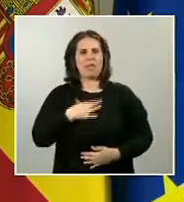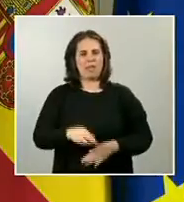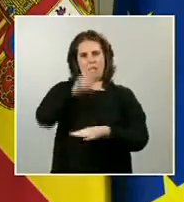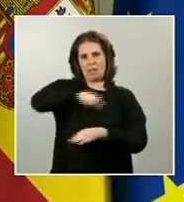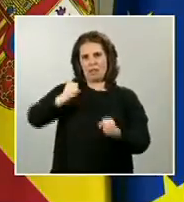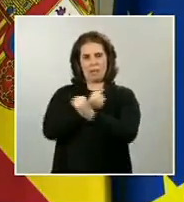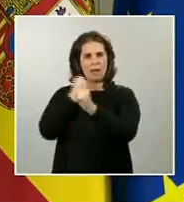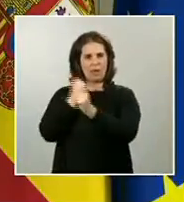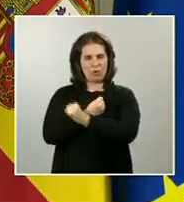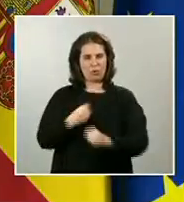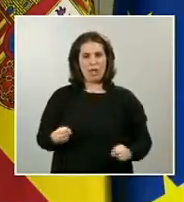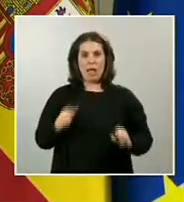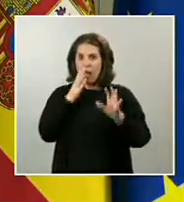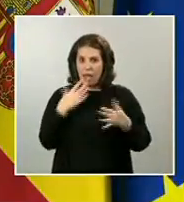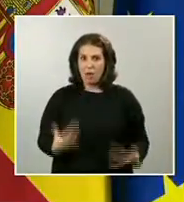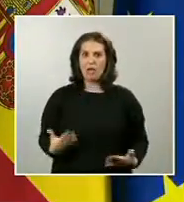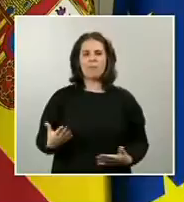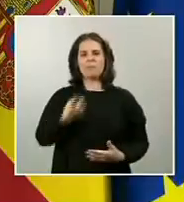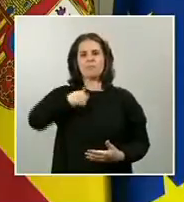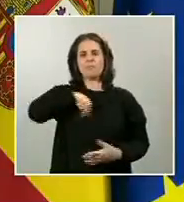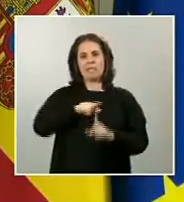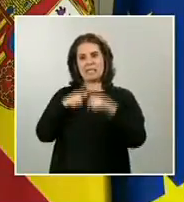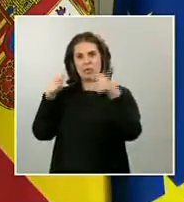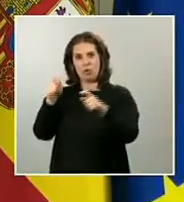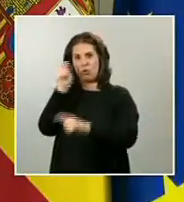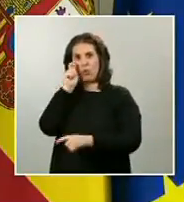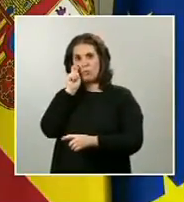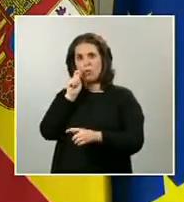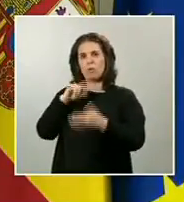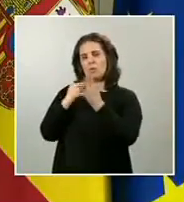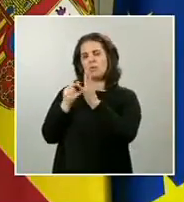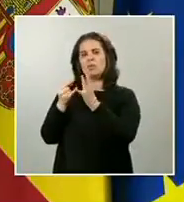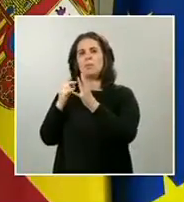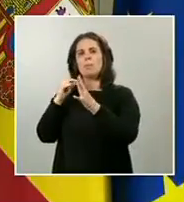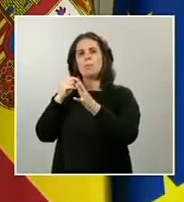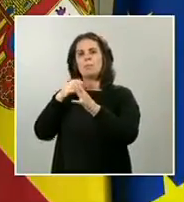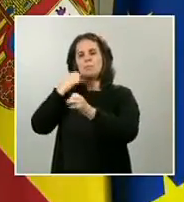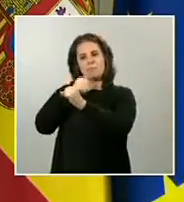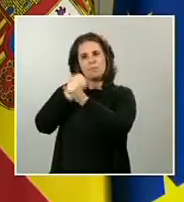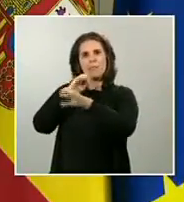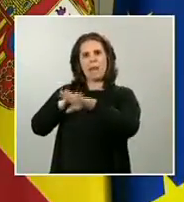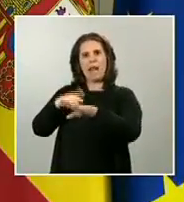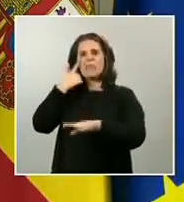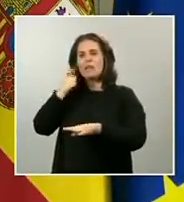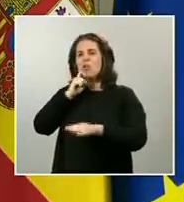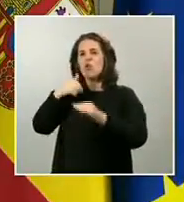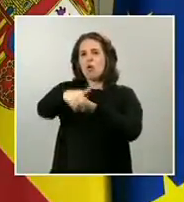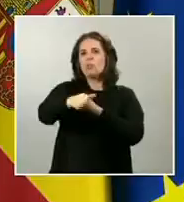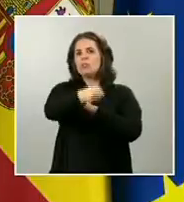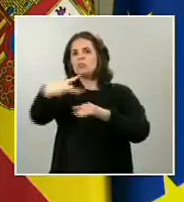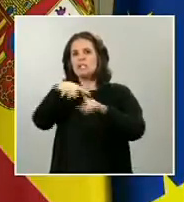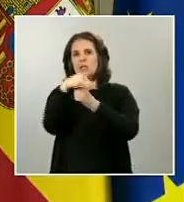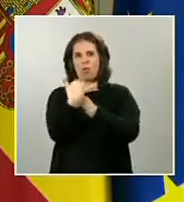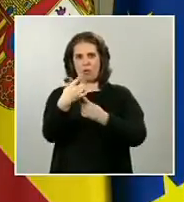En estos momentos trabajamos con el sector para planificar los escenarios de salida. Todos coincidimos en que será una salida